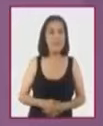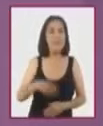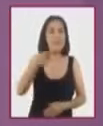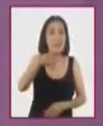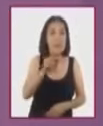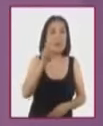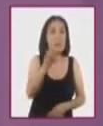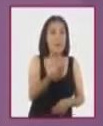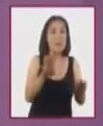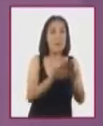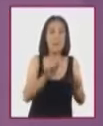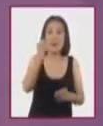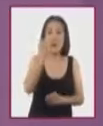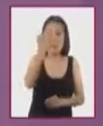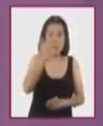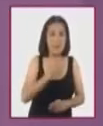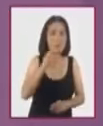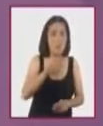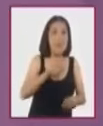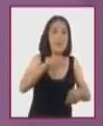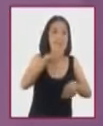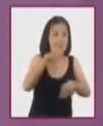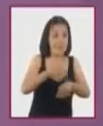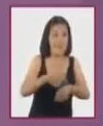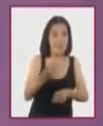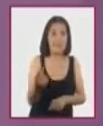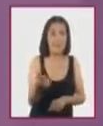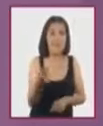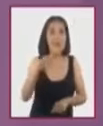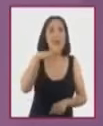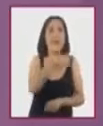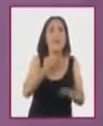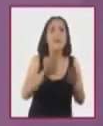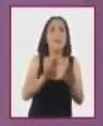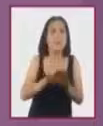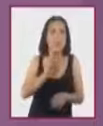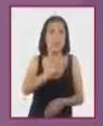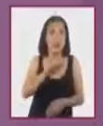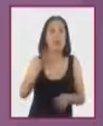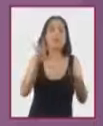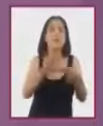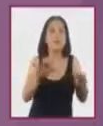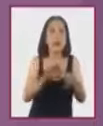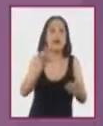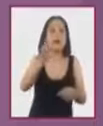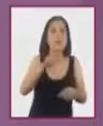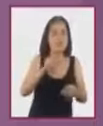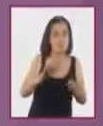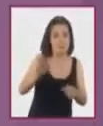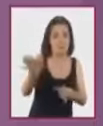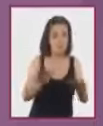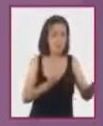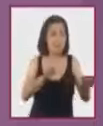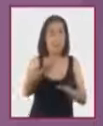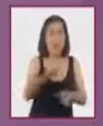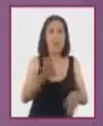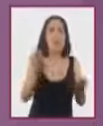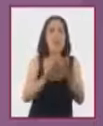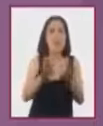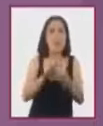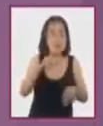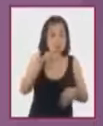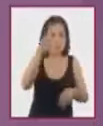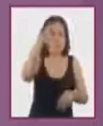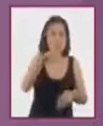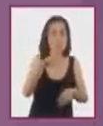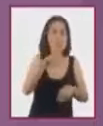Pero en el caso de la velocidad, también se indica la dirección del desplazamiento. Para medir la rapidez que